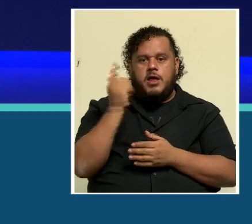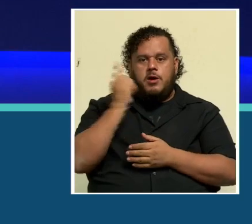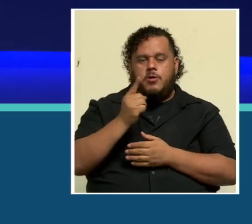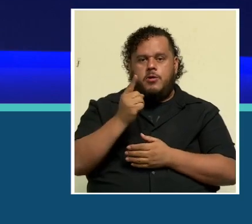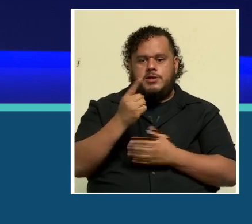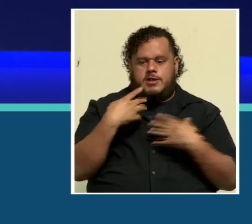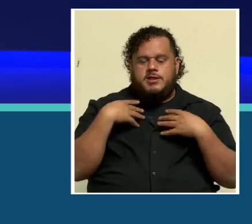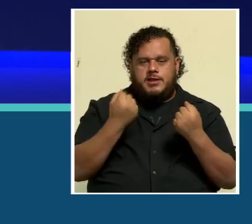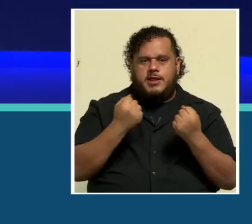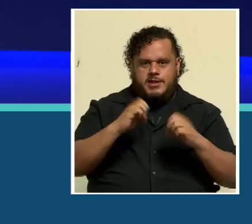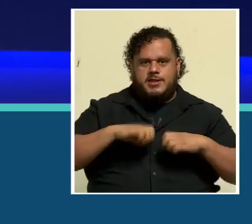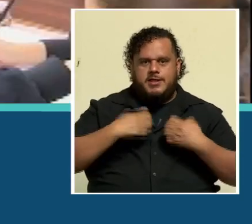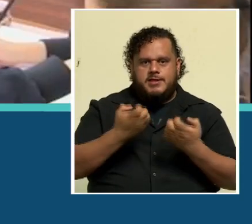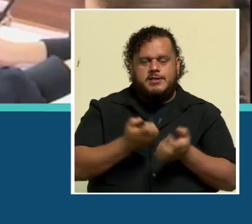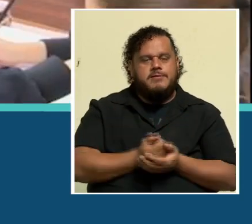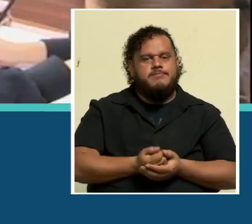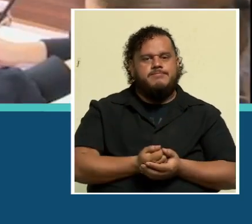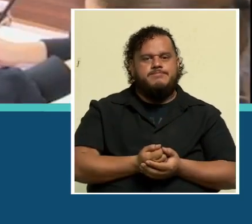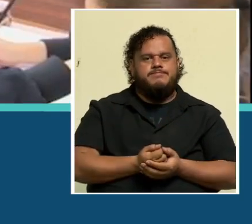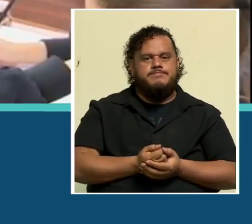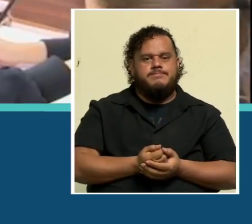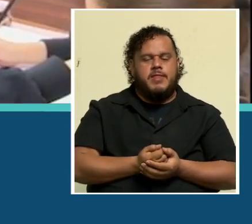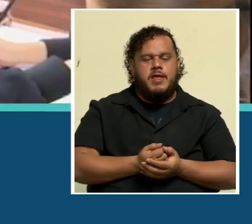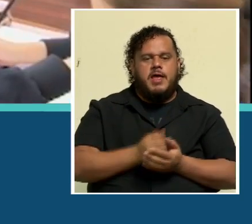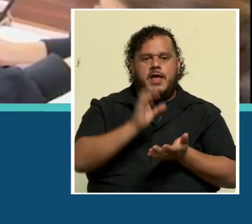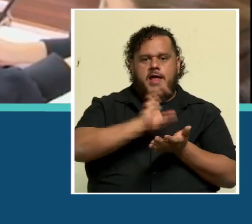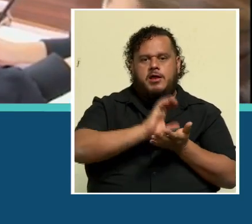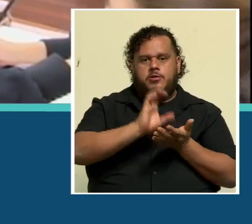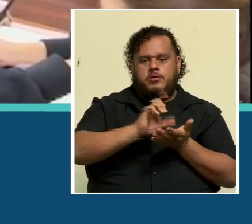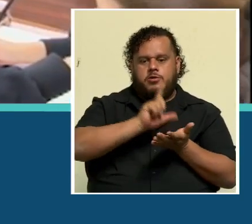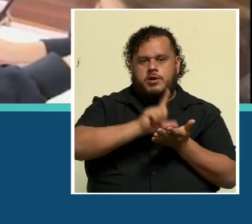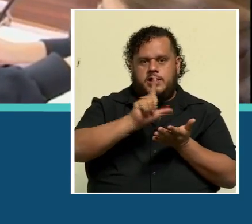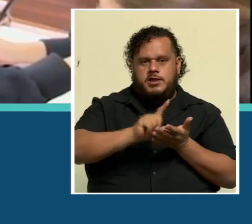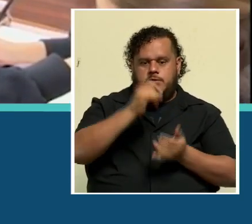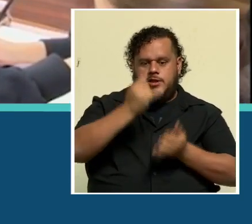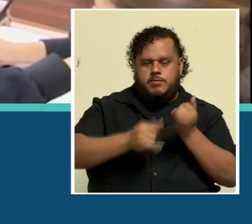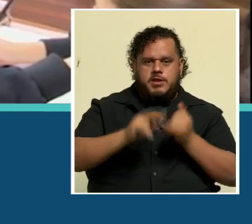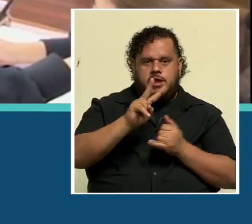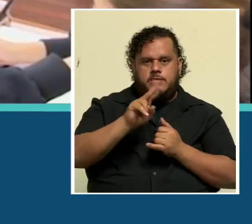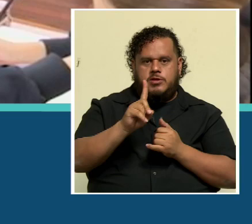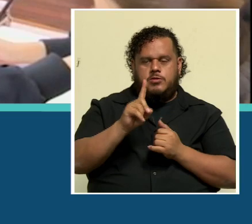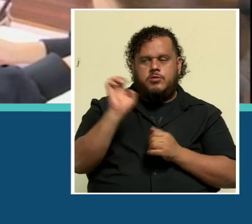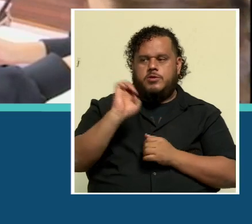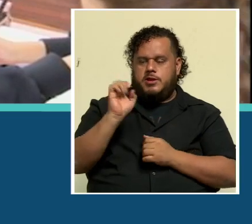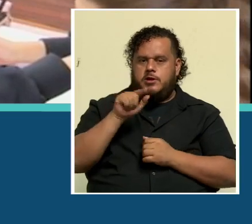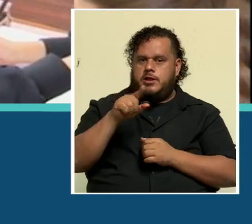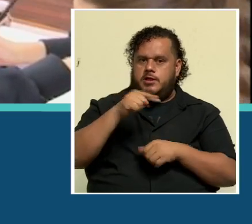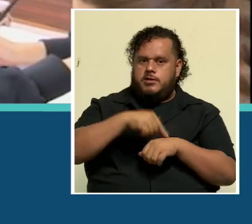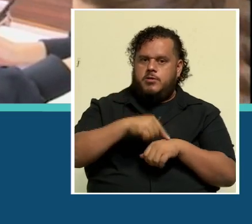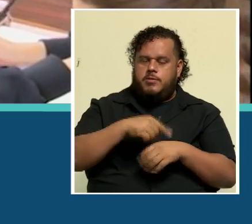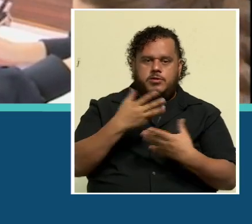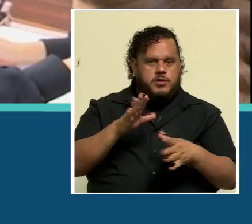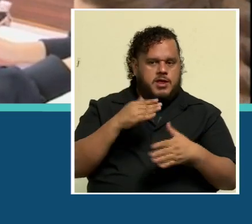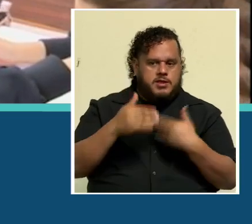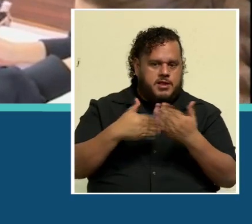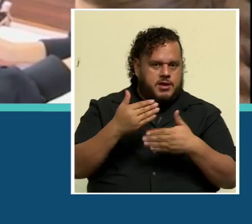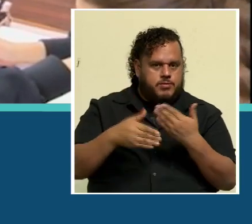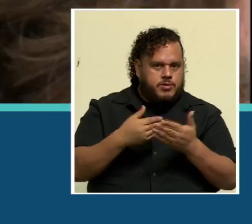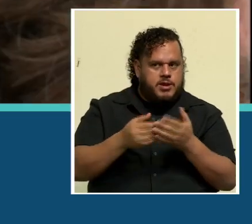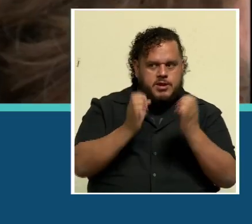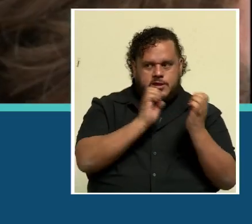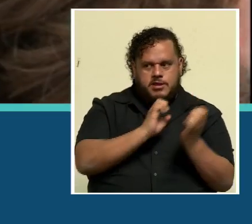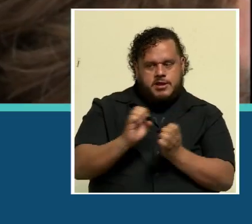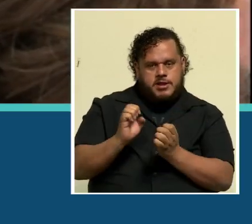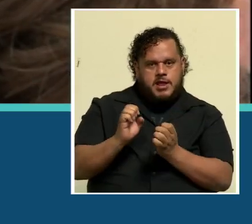existen. El curso lectivo finalizará el 21 de enero y en este momento se encuentran en el proceso de estrategias